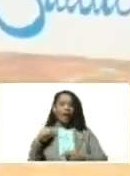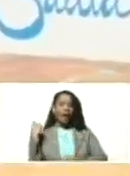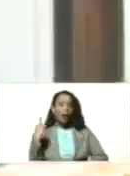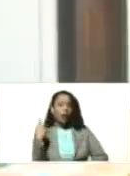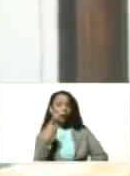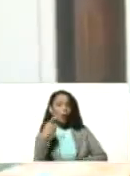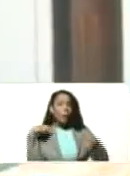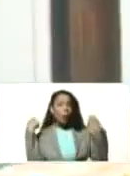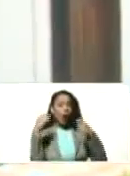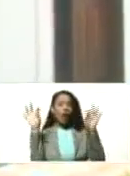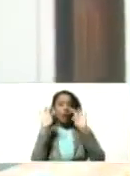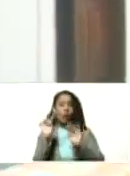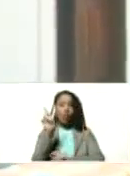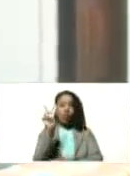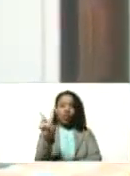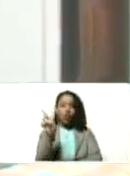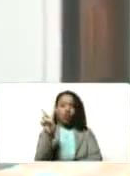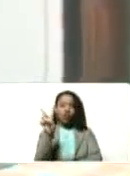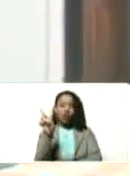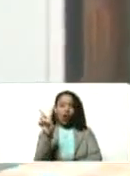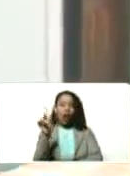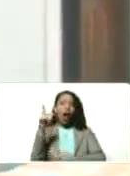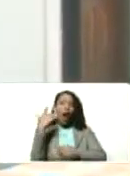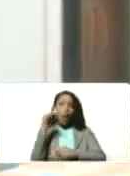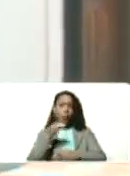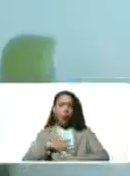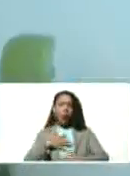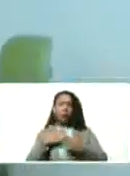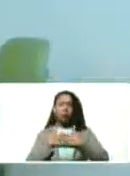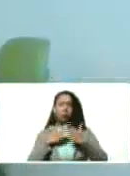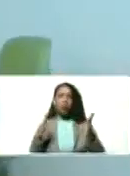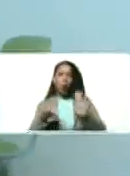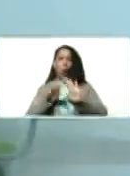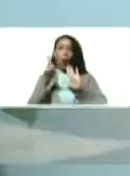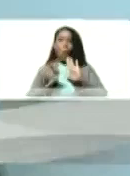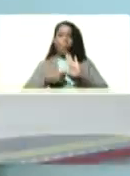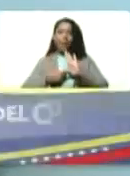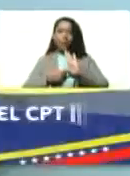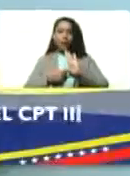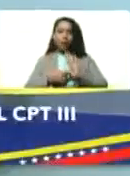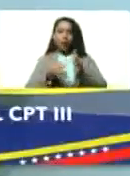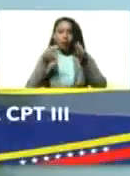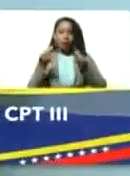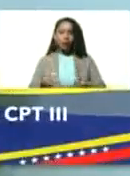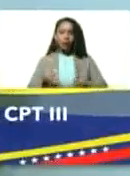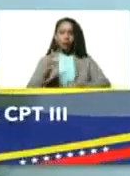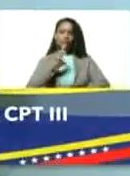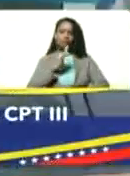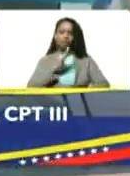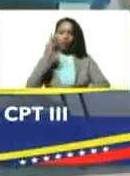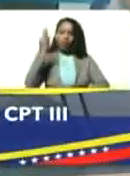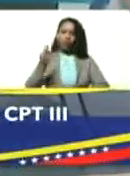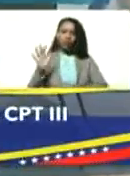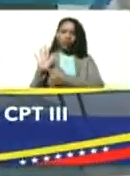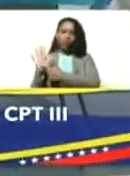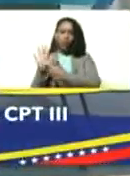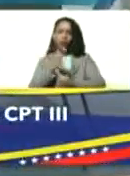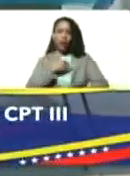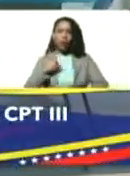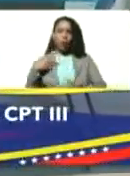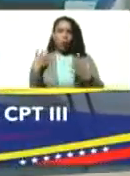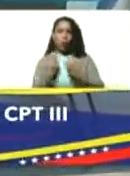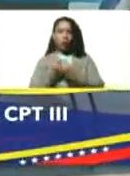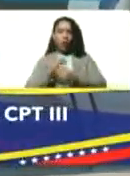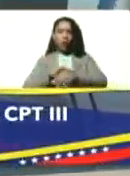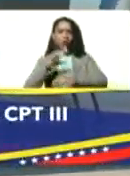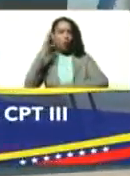popular tipo 2 pueda tener hoy todas las condiciones totalmente óptimas, y el cual queremos pasar a mostrar. Me acompaña la